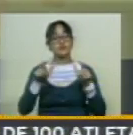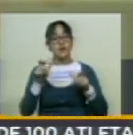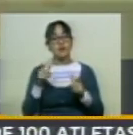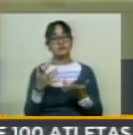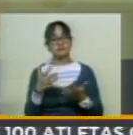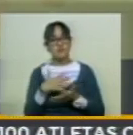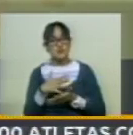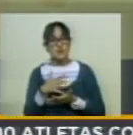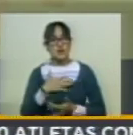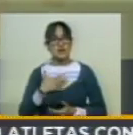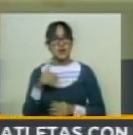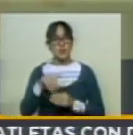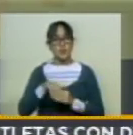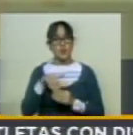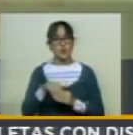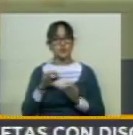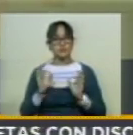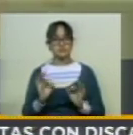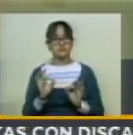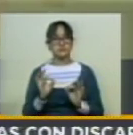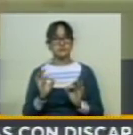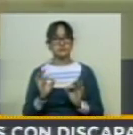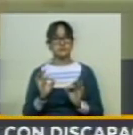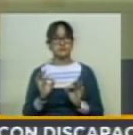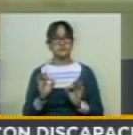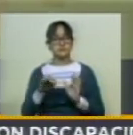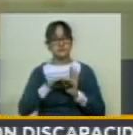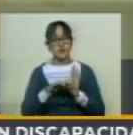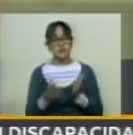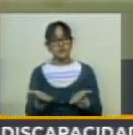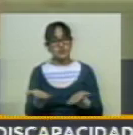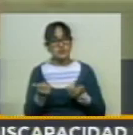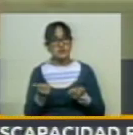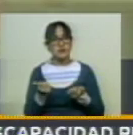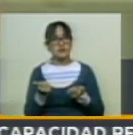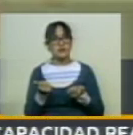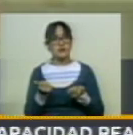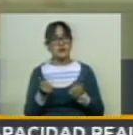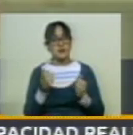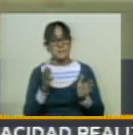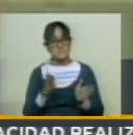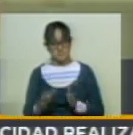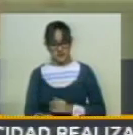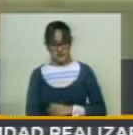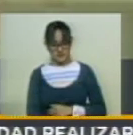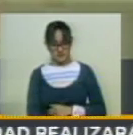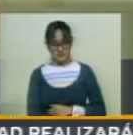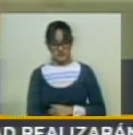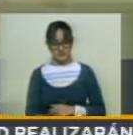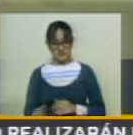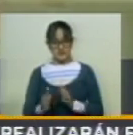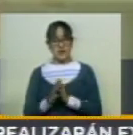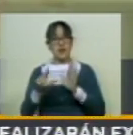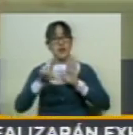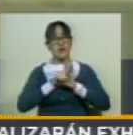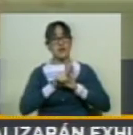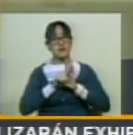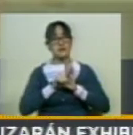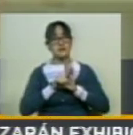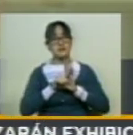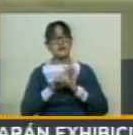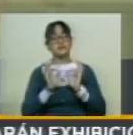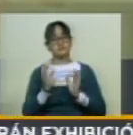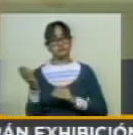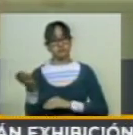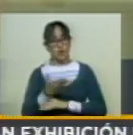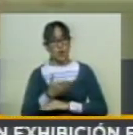desestimular el voto. El CNE tiene previsto solicitar o tienen planes la aplicación de la ley y que se aplique alguna